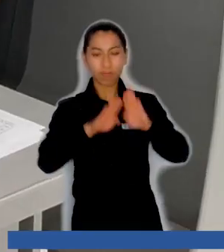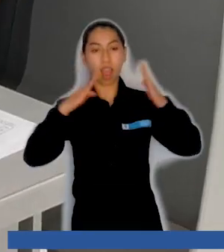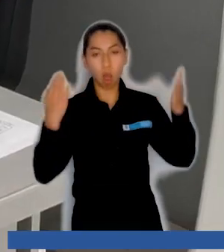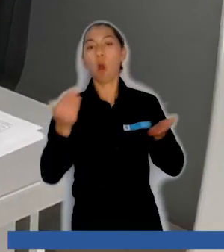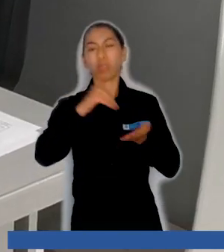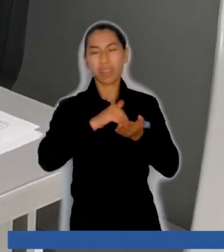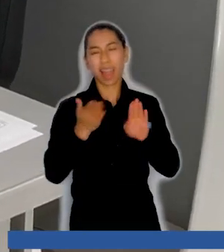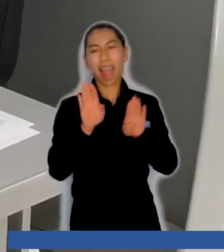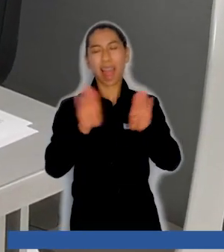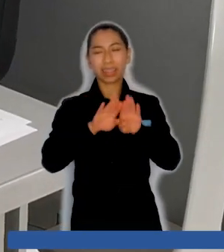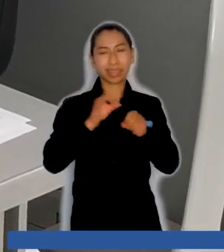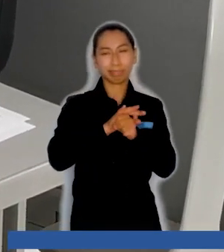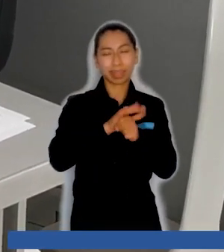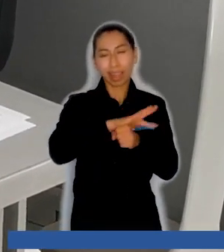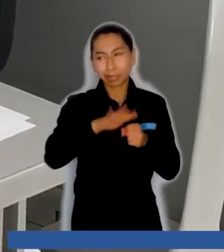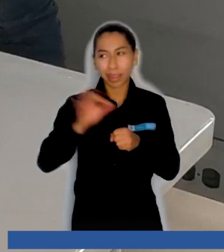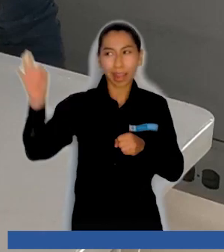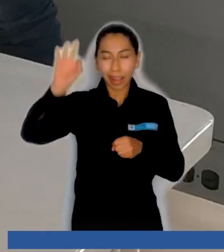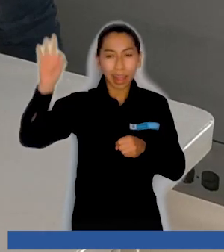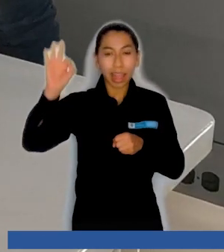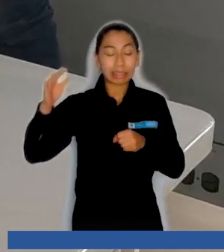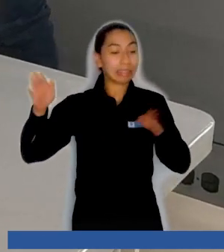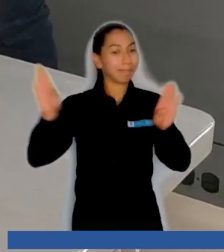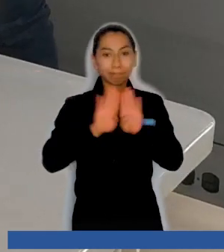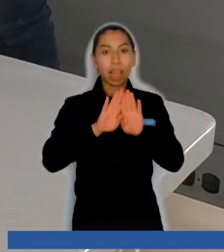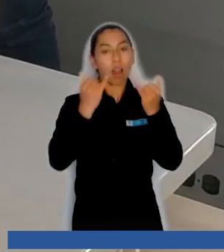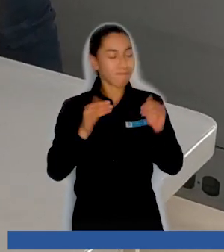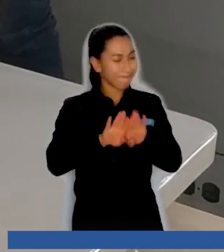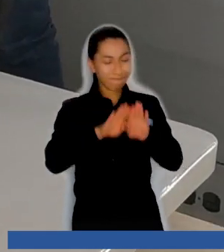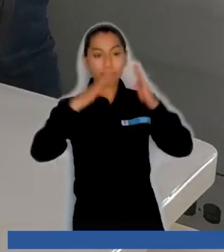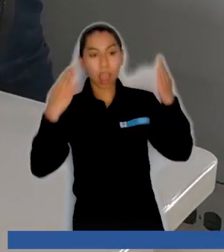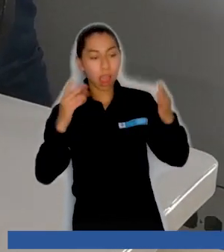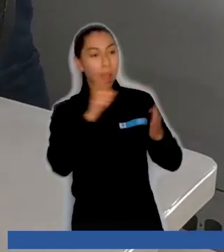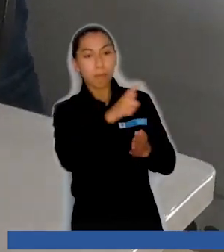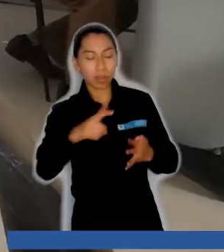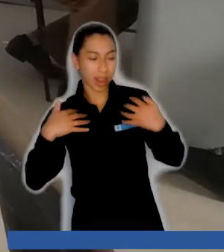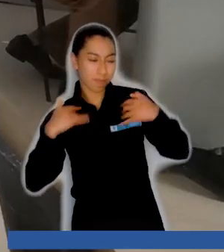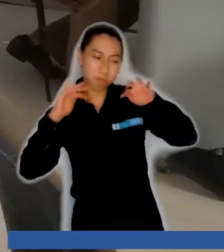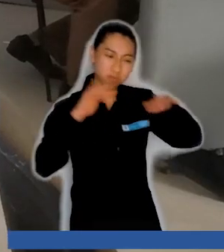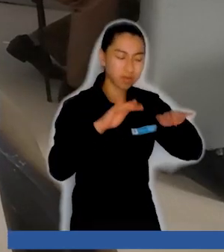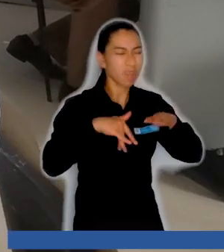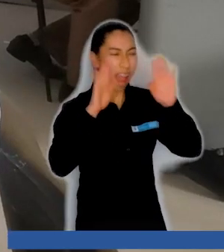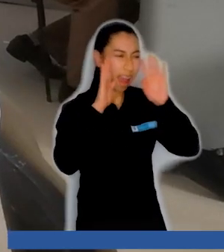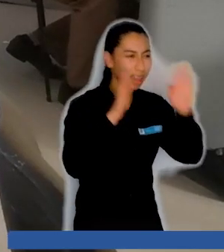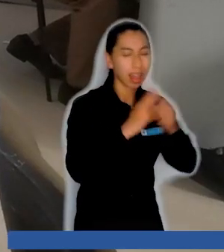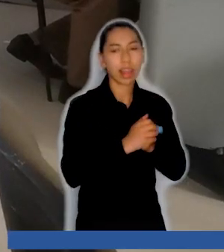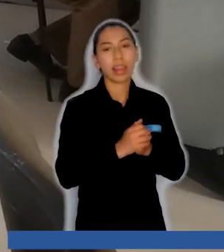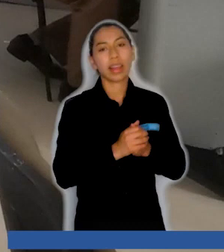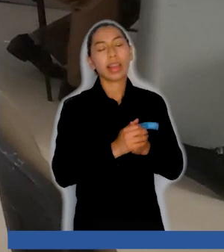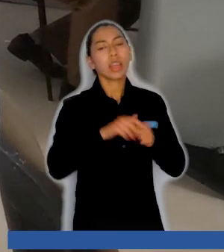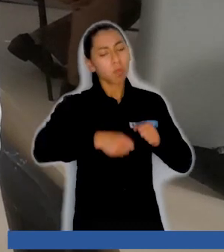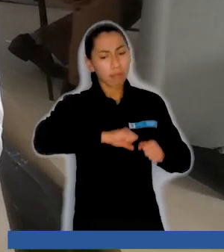costa pacífica nariñense, se beneficien con los servicios que allí se ofrecen. Procuremos entre todas las entidades